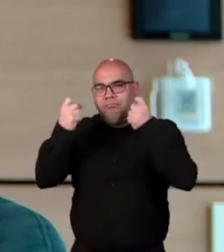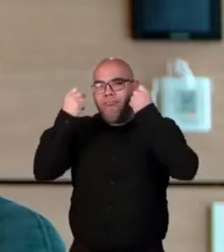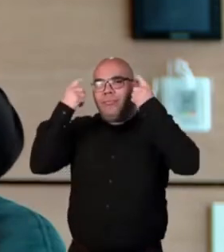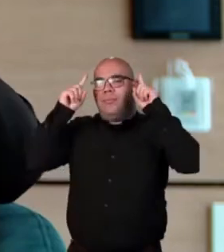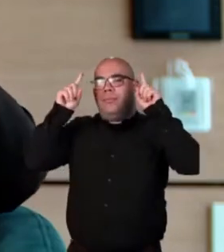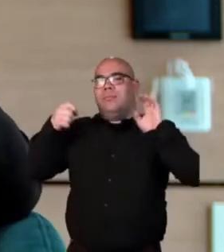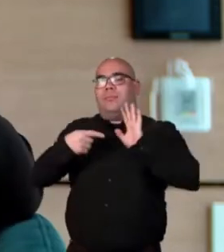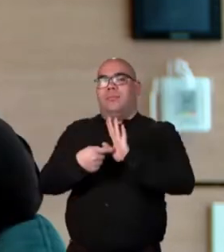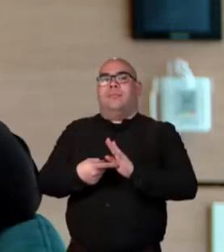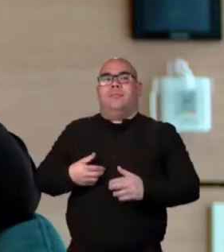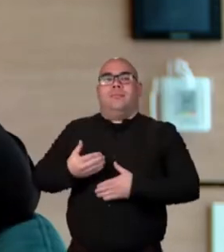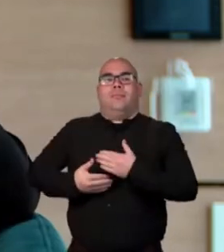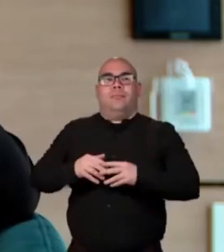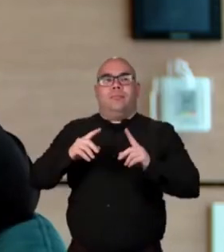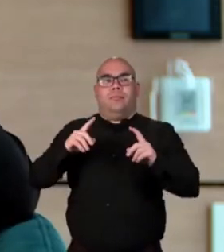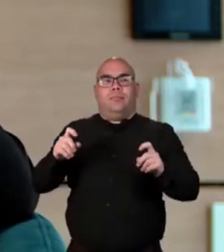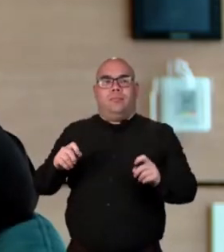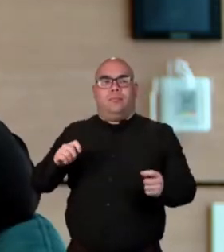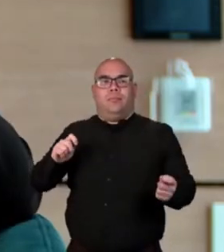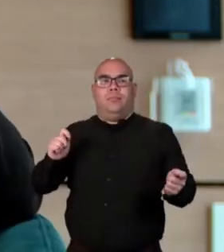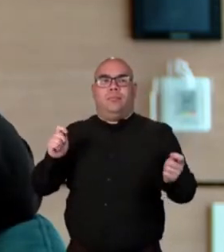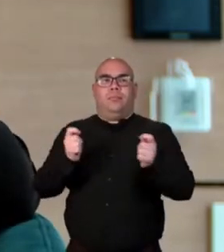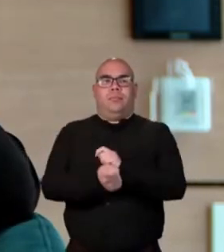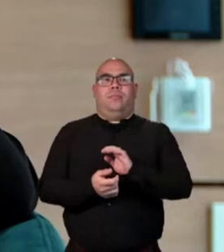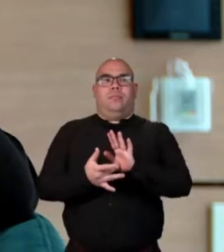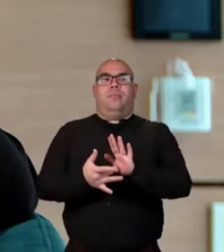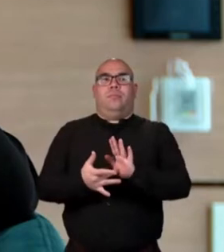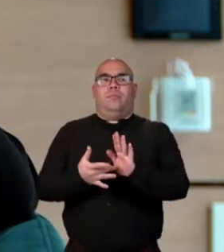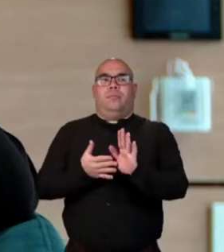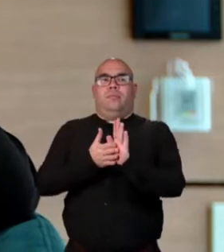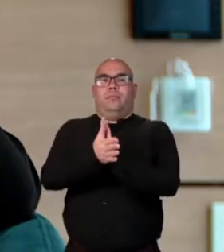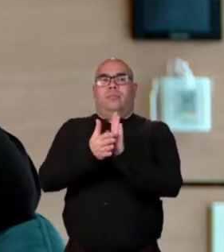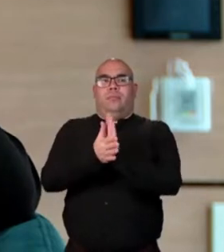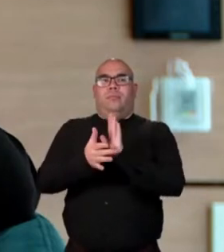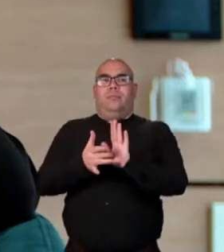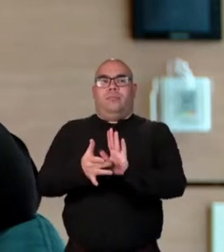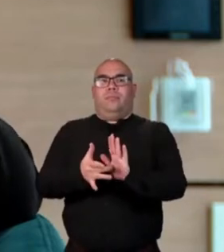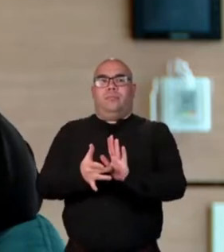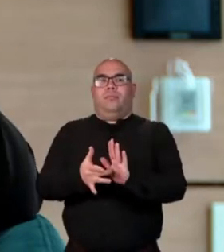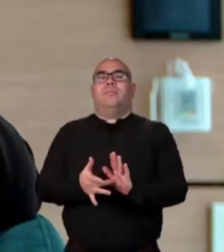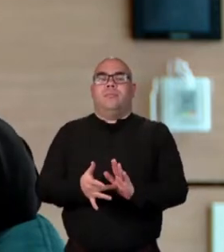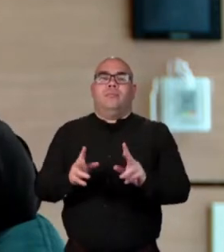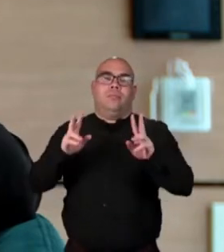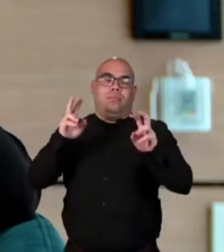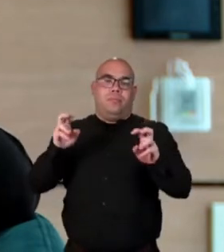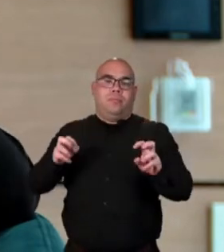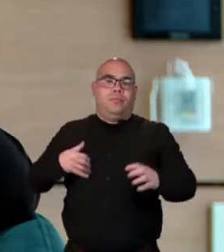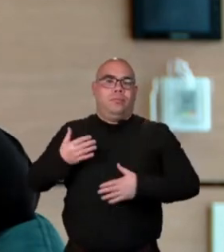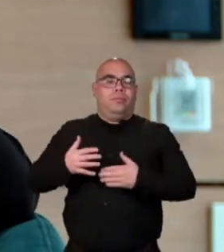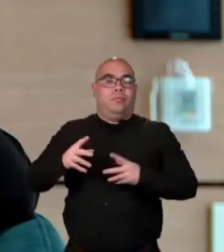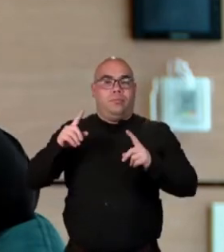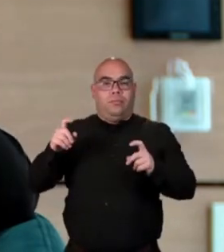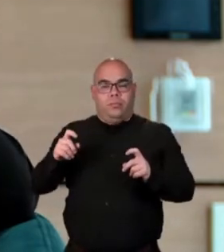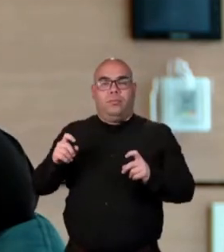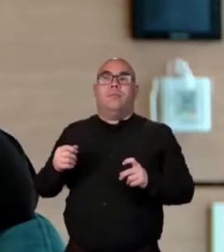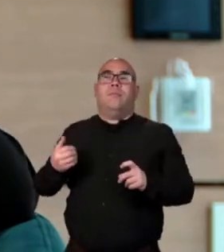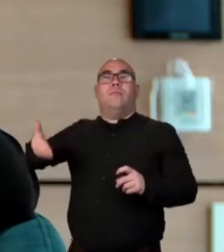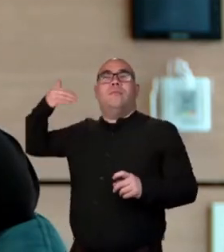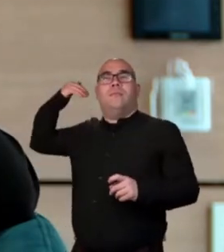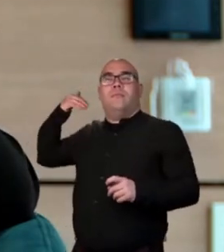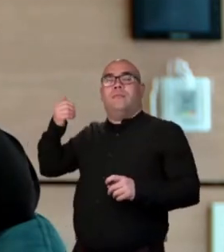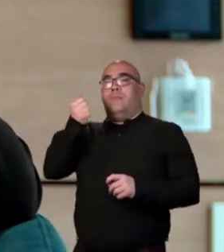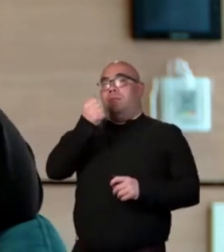paso natural es algunas de las acciones que voy a mostrar o comentar pero definitivamente por ejemplo la reforma que hicimos hace 16 años